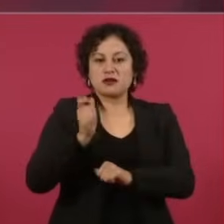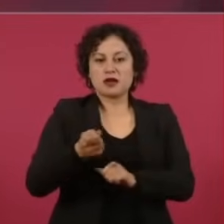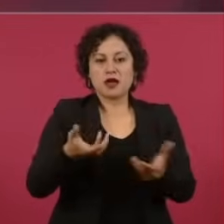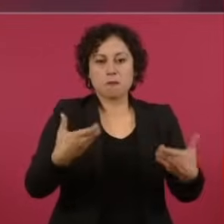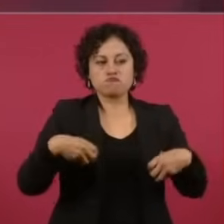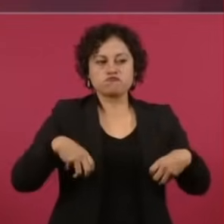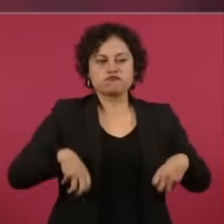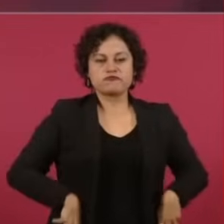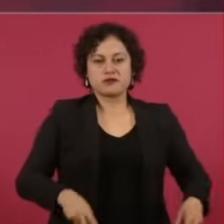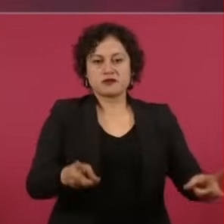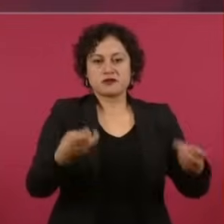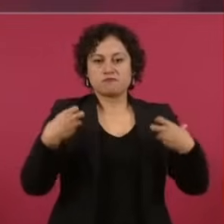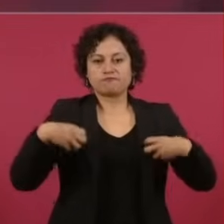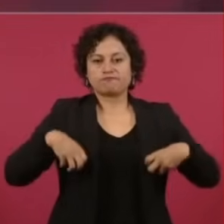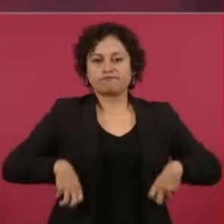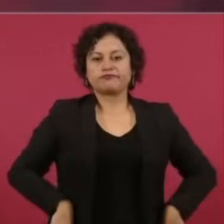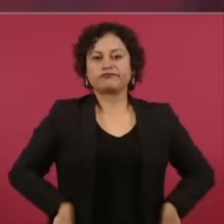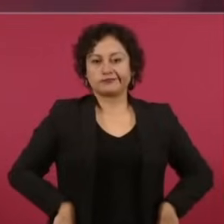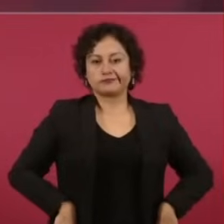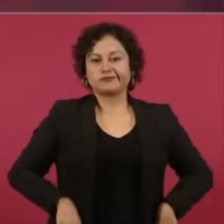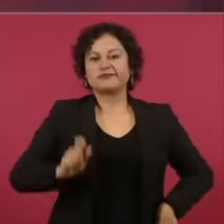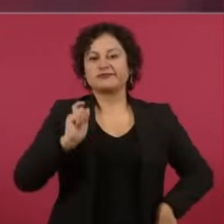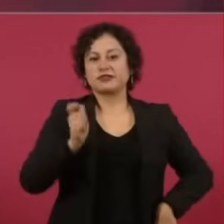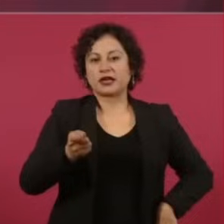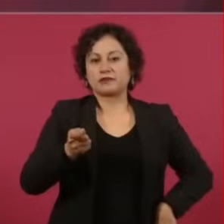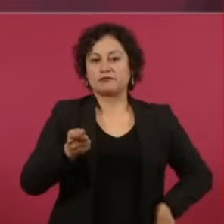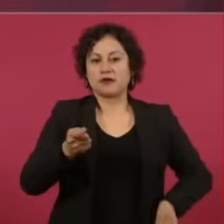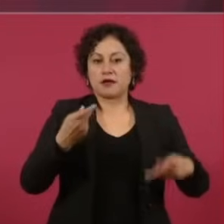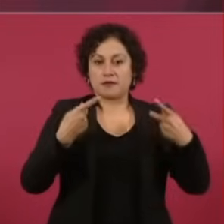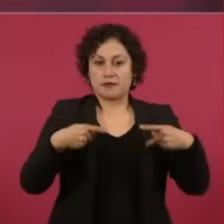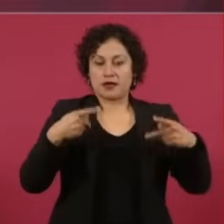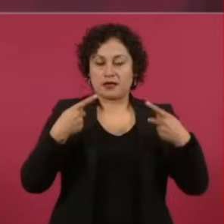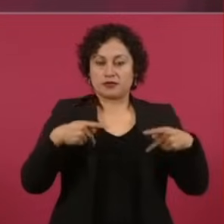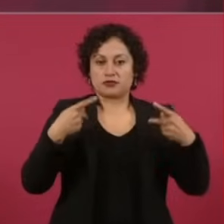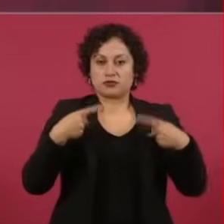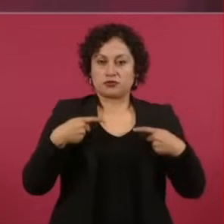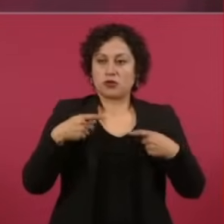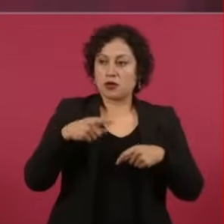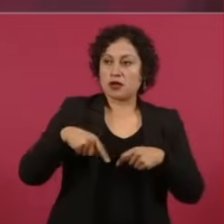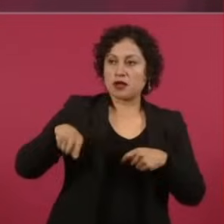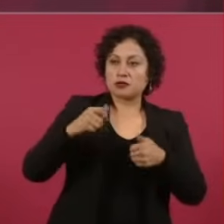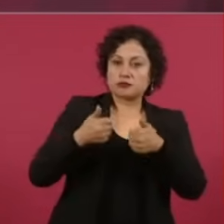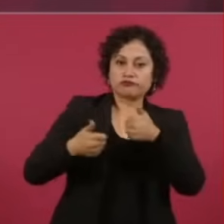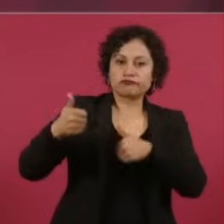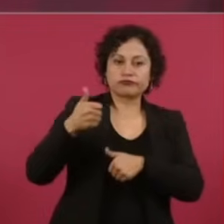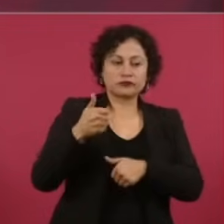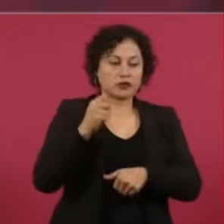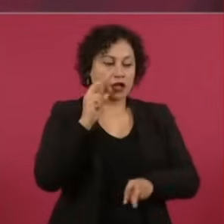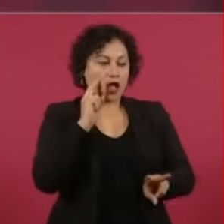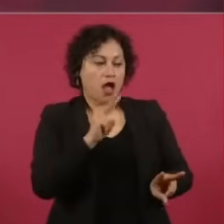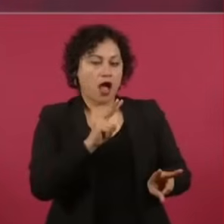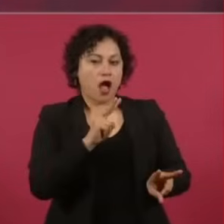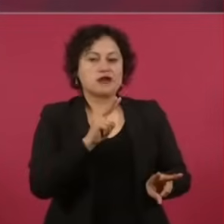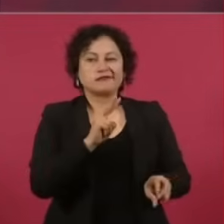en recompensa, los oligarcas le permitían robar